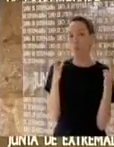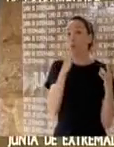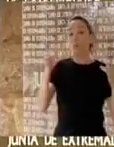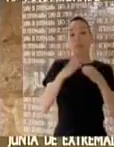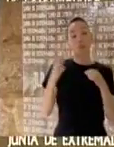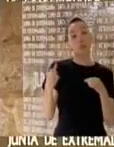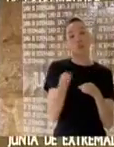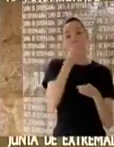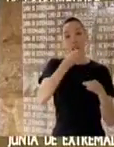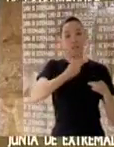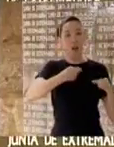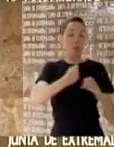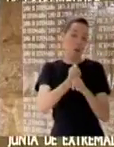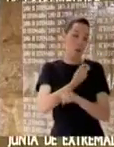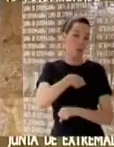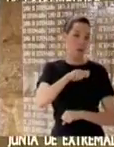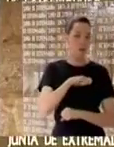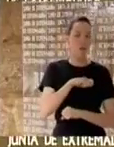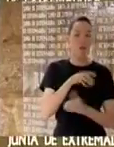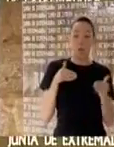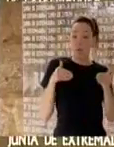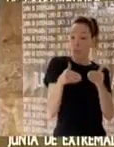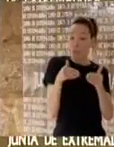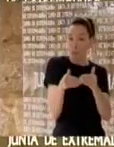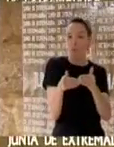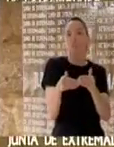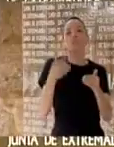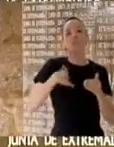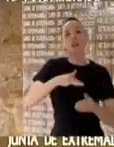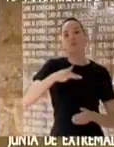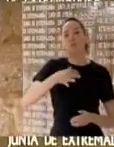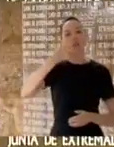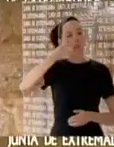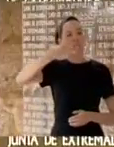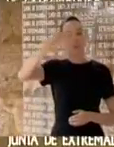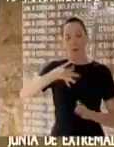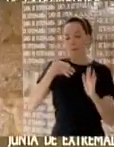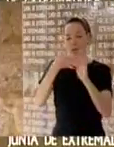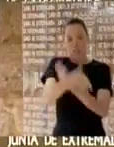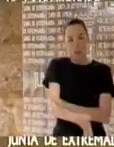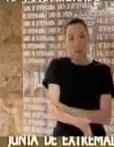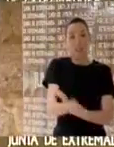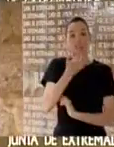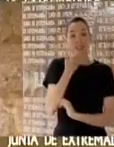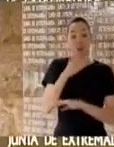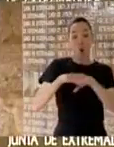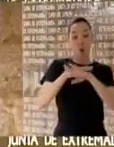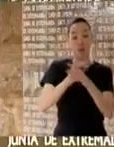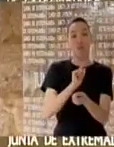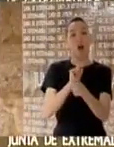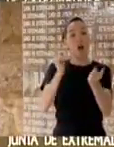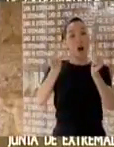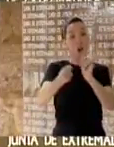Español hará realidad esa promesa de una manera definitiva, cuando se produzca ese cambio de gobierno y, en